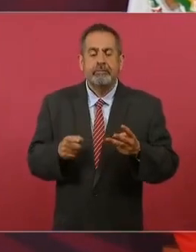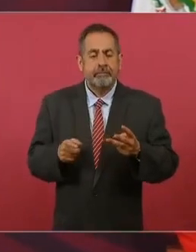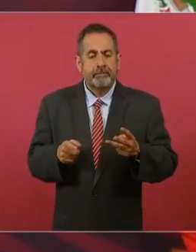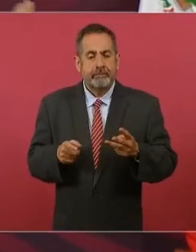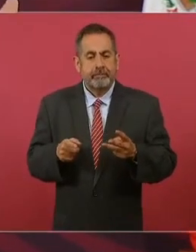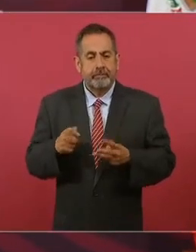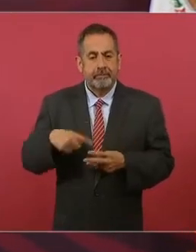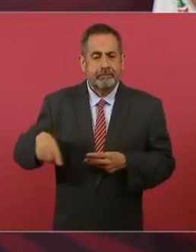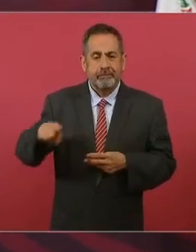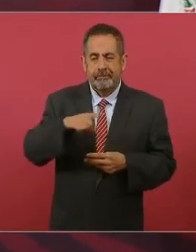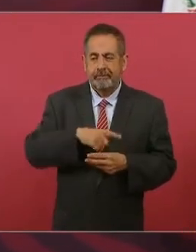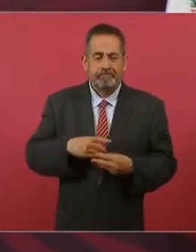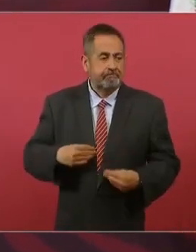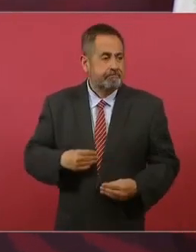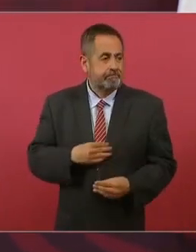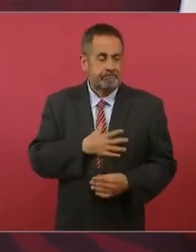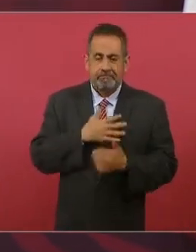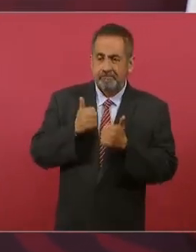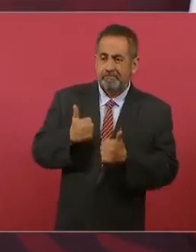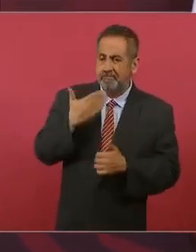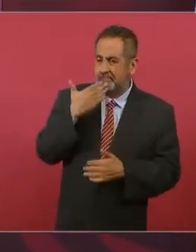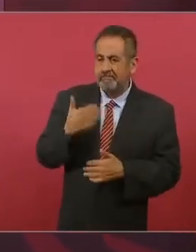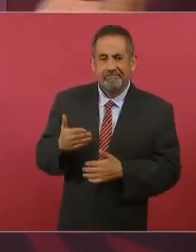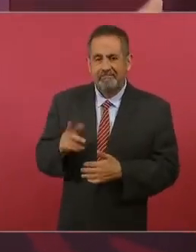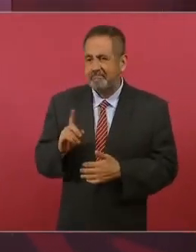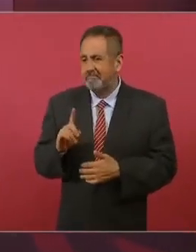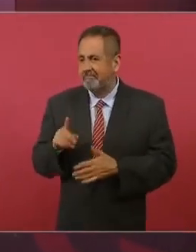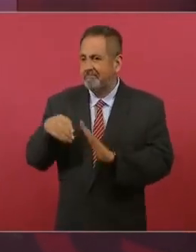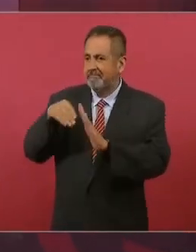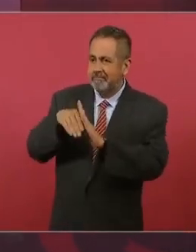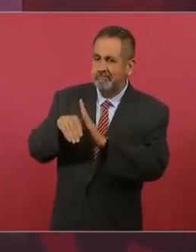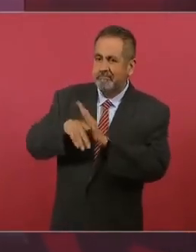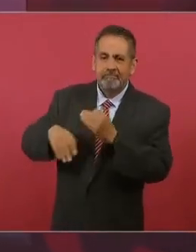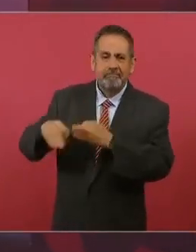con la crisis de bienestar social, tuvo que ver